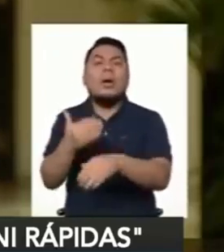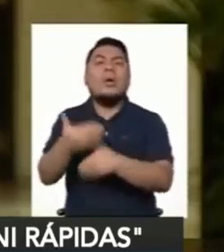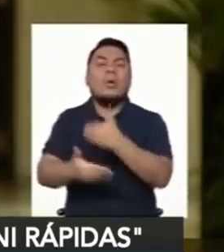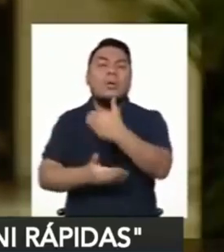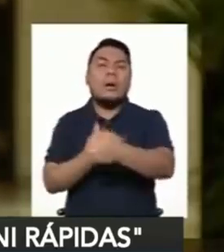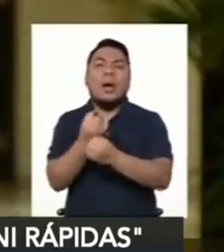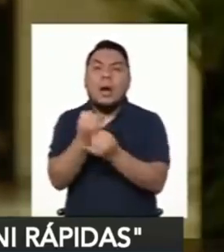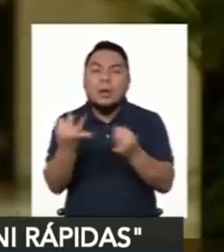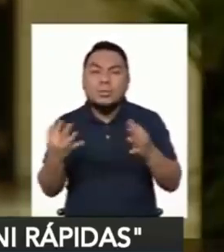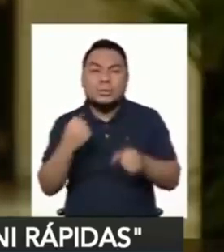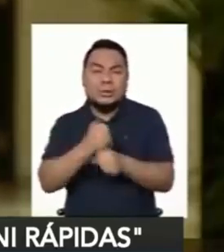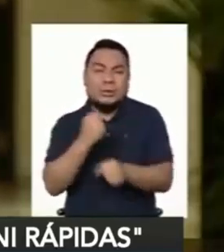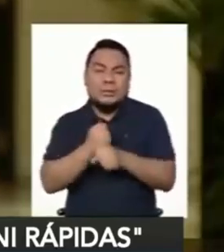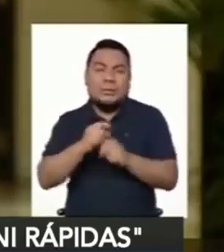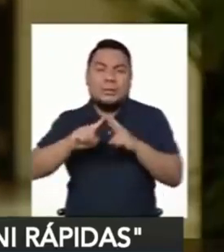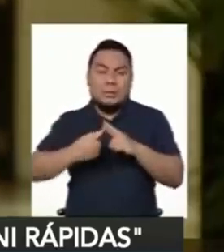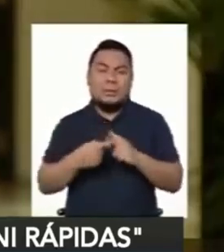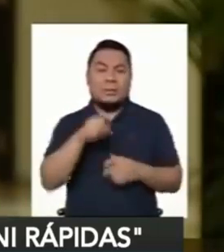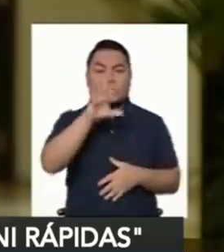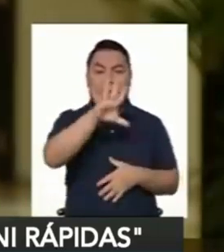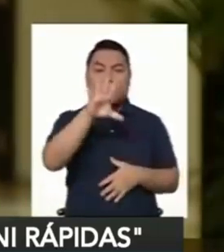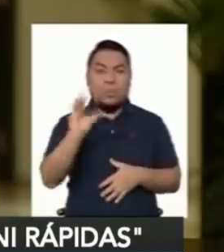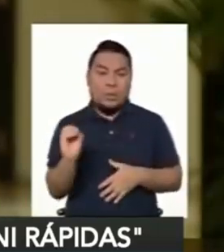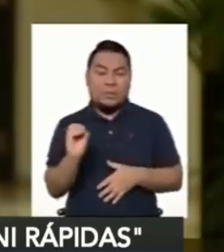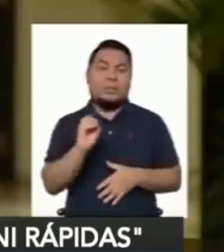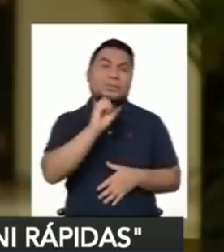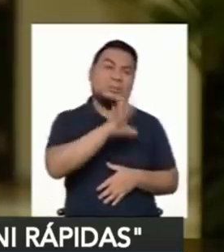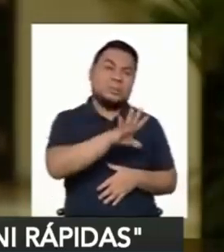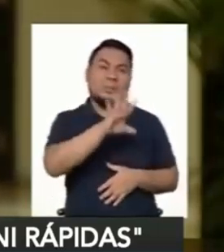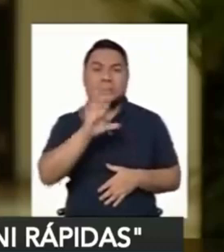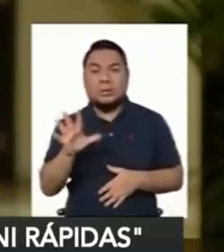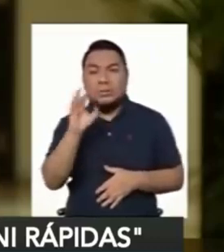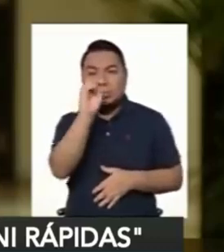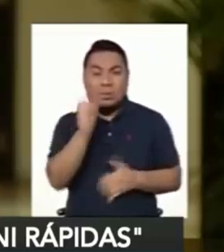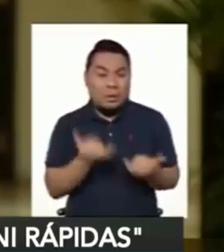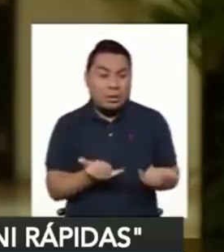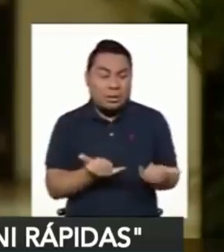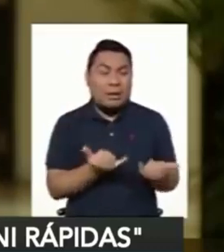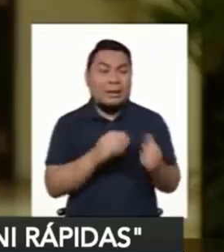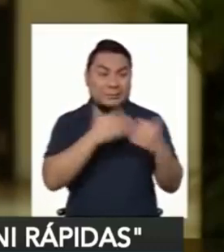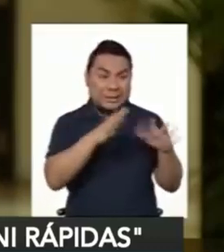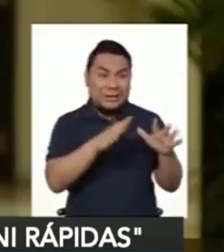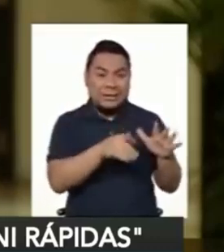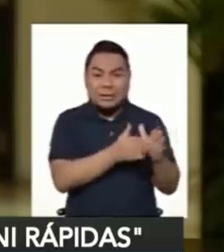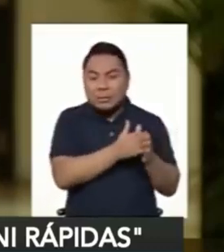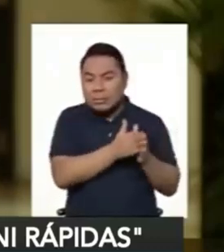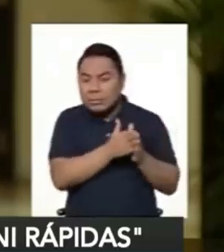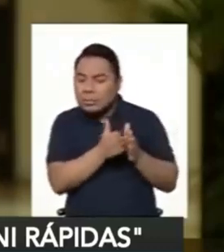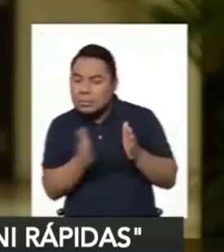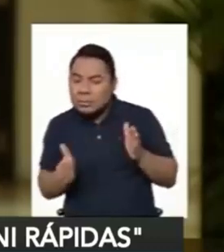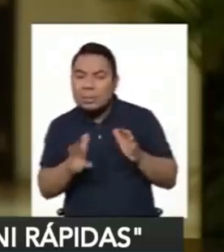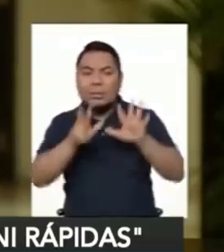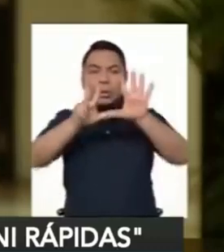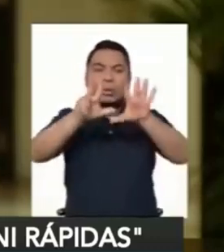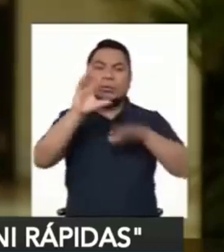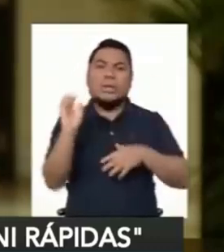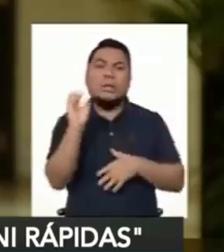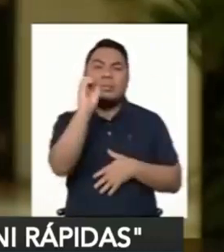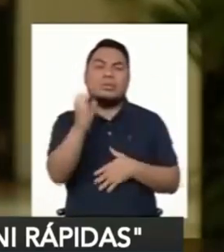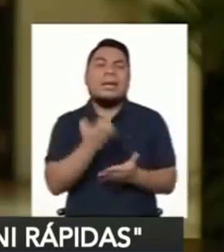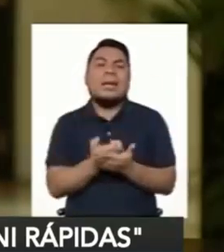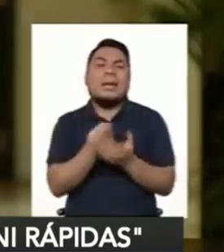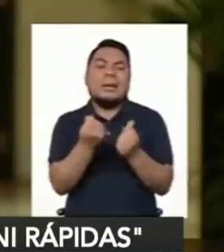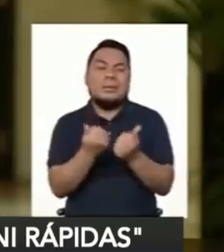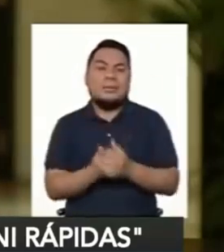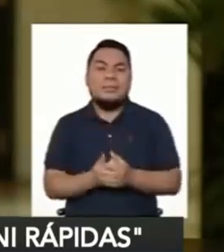algunas actividades para subir del 50-55% que nos encontramos actualmente al 80% de la economía. Y